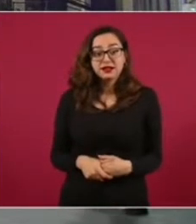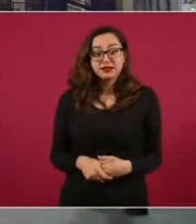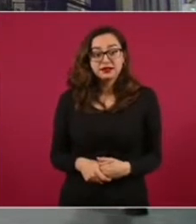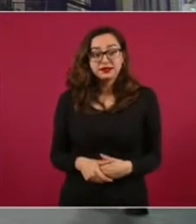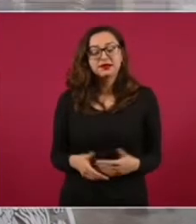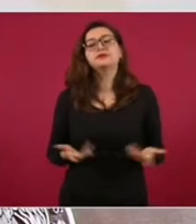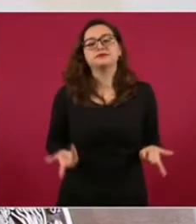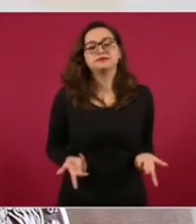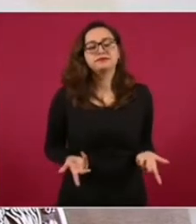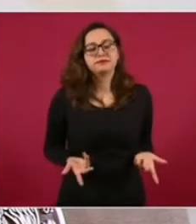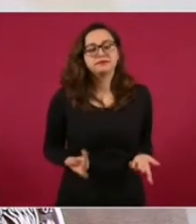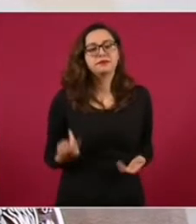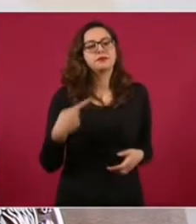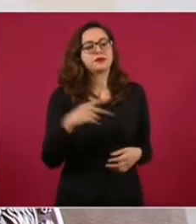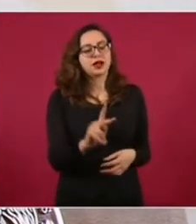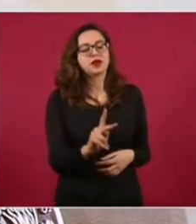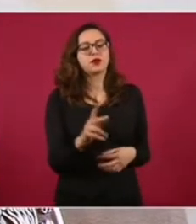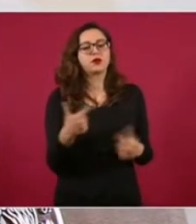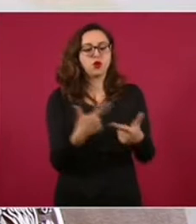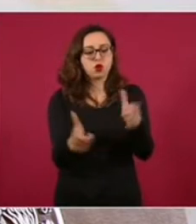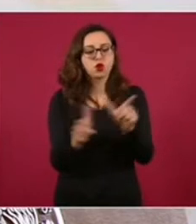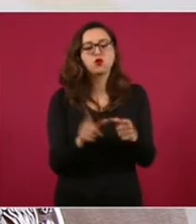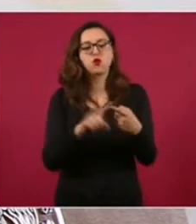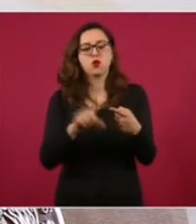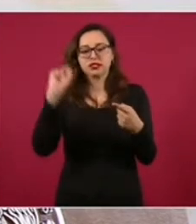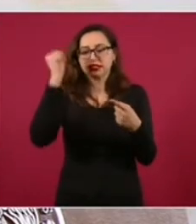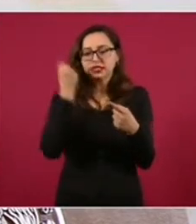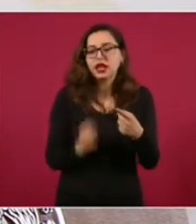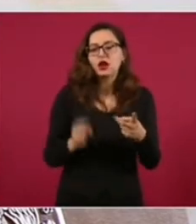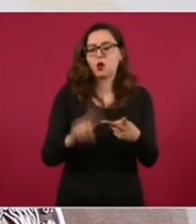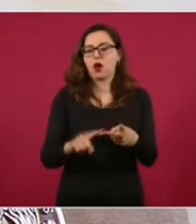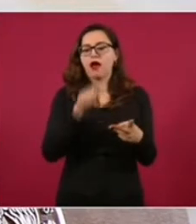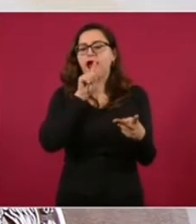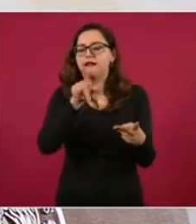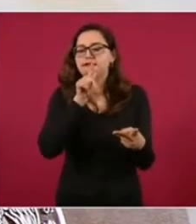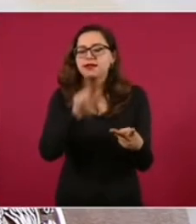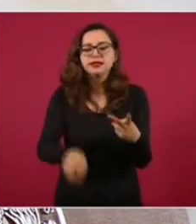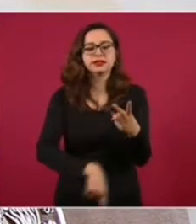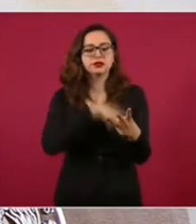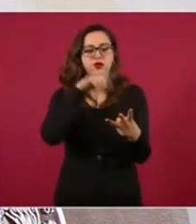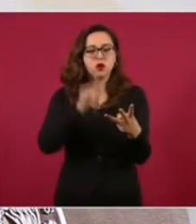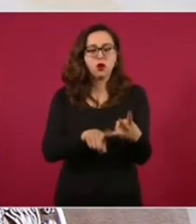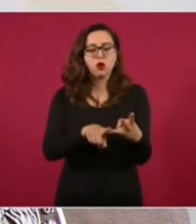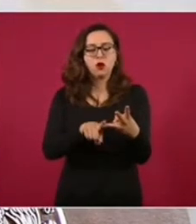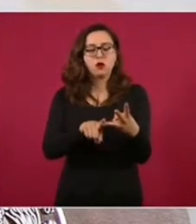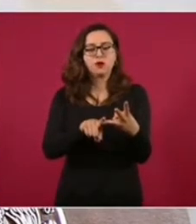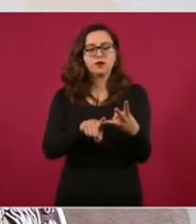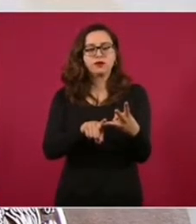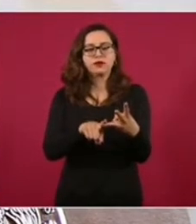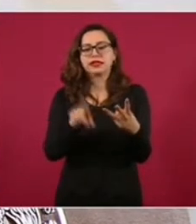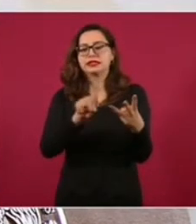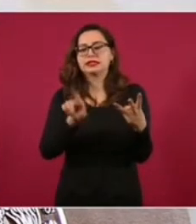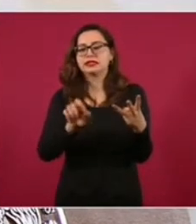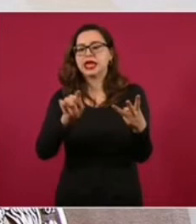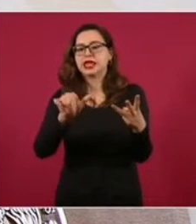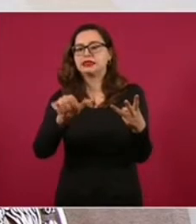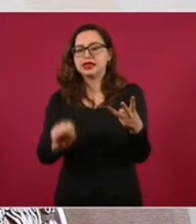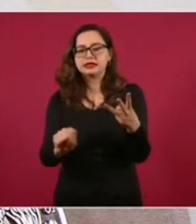el grupo Sinaloa, el grupo Jalisco, el cartel de los